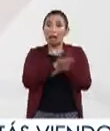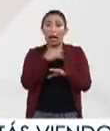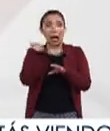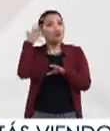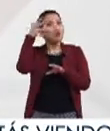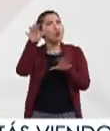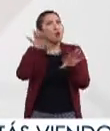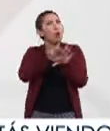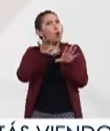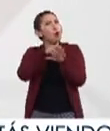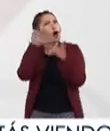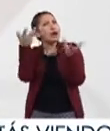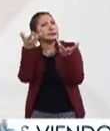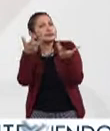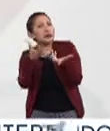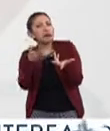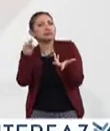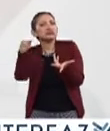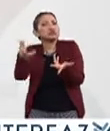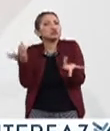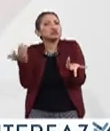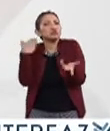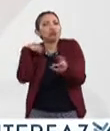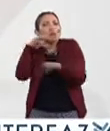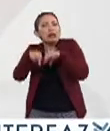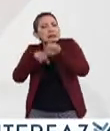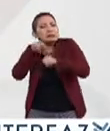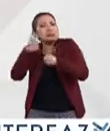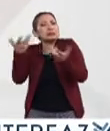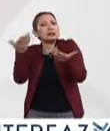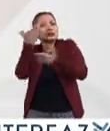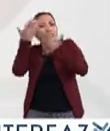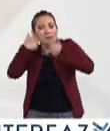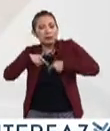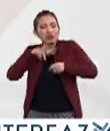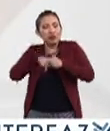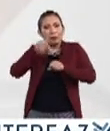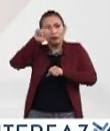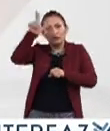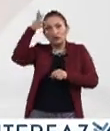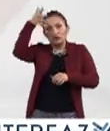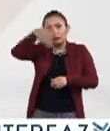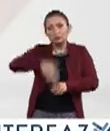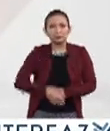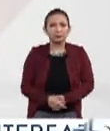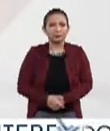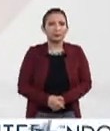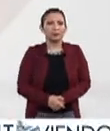ves ahora pues, tus logros académicos, tus logros personales y profesionales?